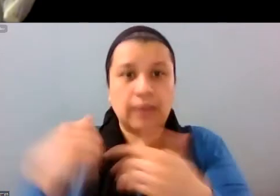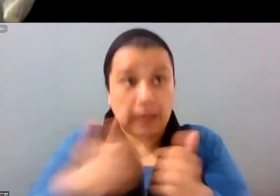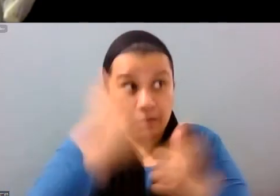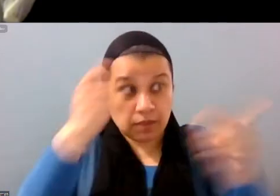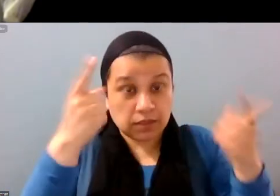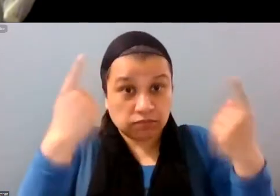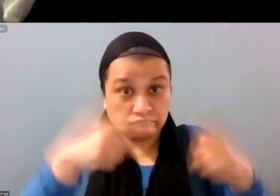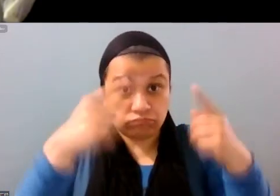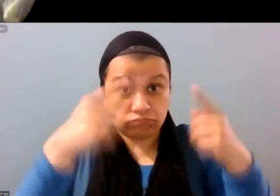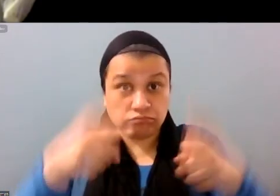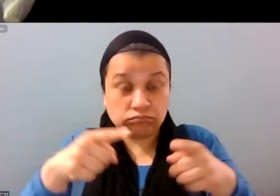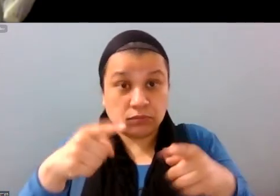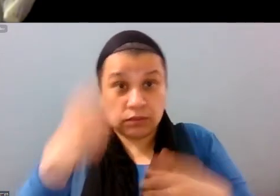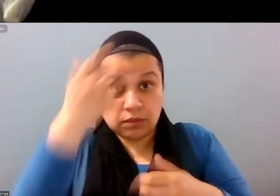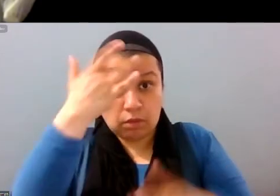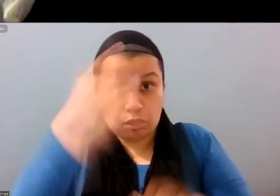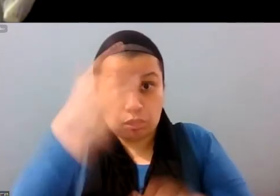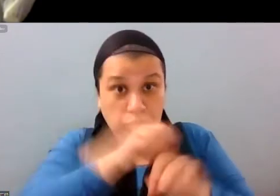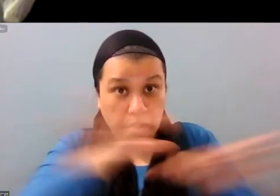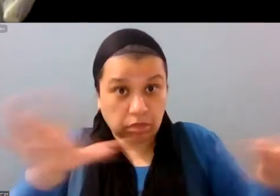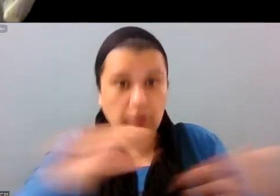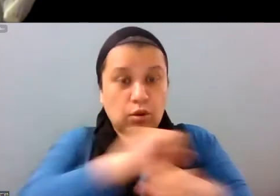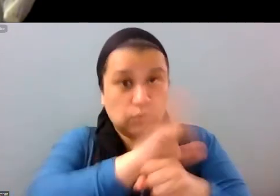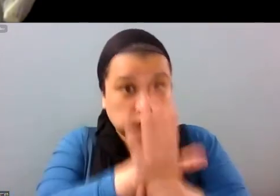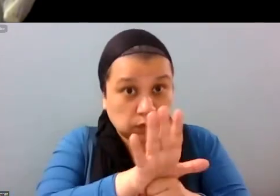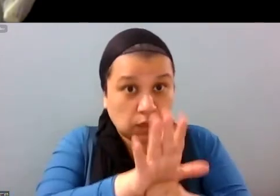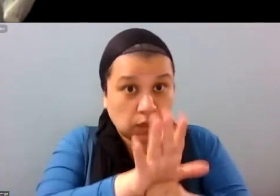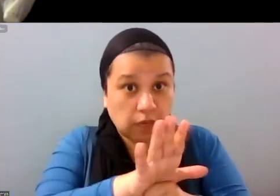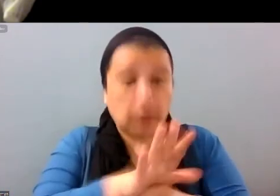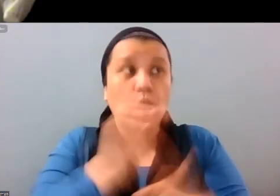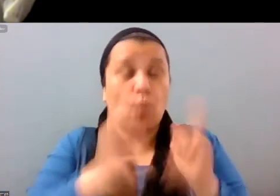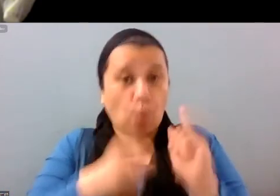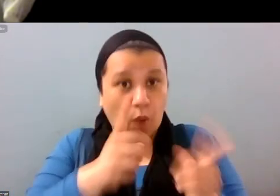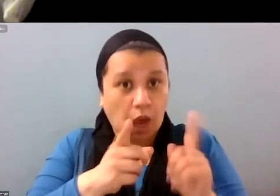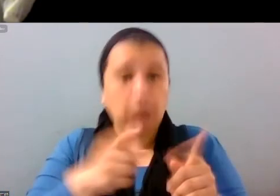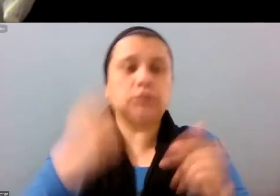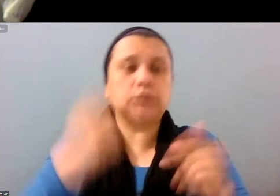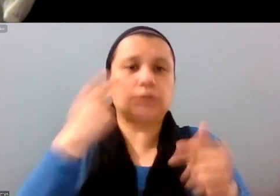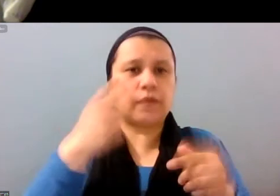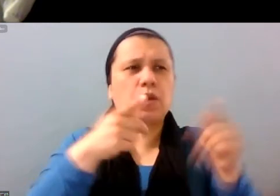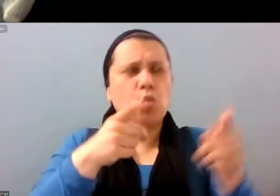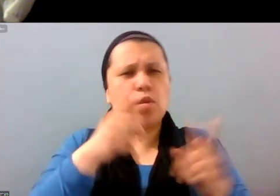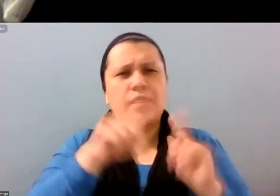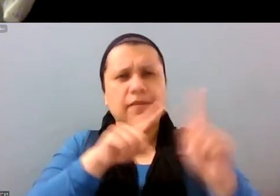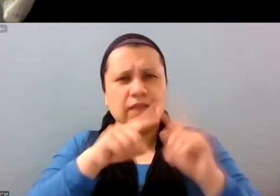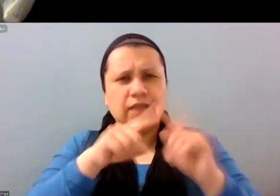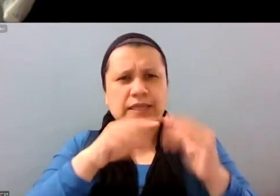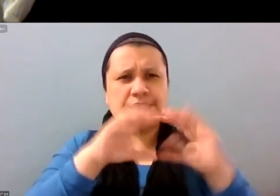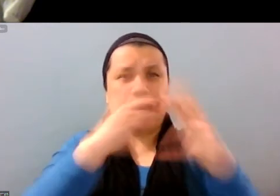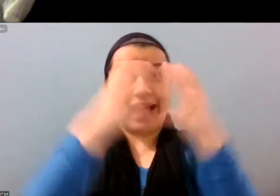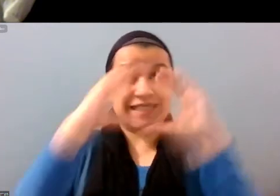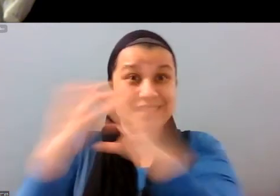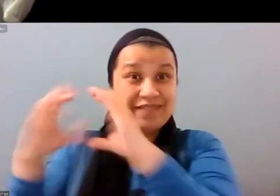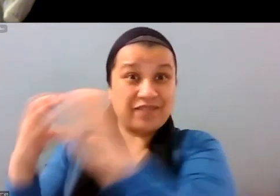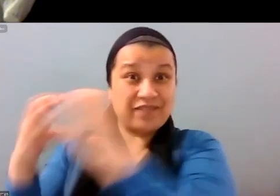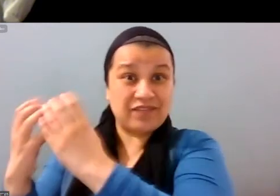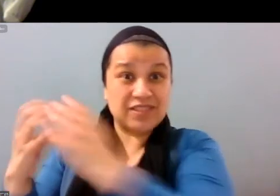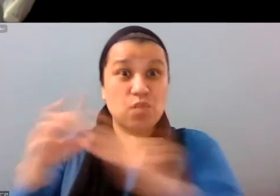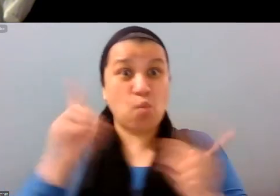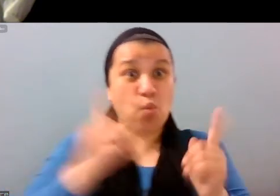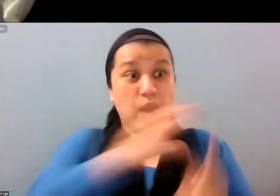contagio por COVID-19 donde se ha generado una serie de clasificaciones relativas a las características de los